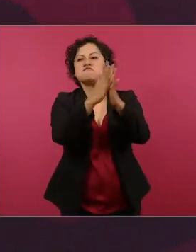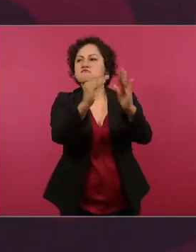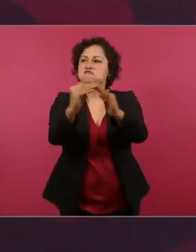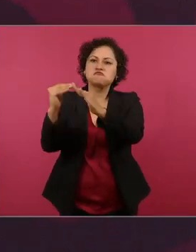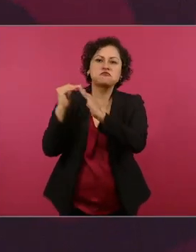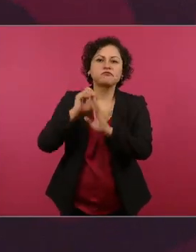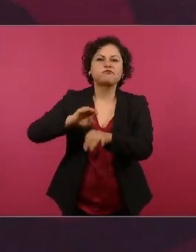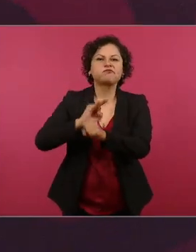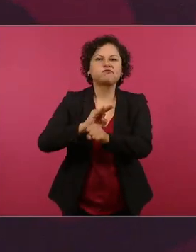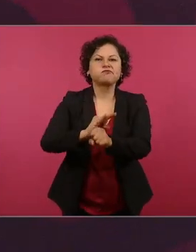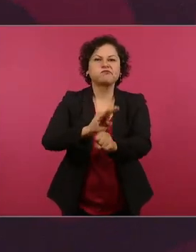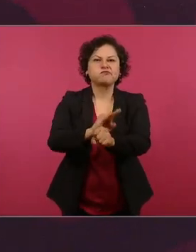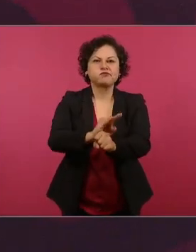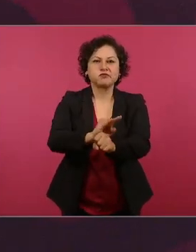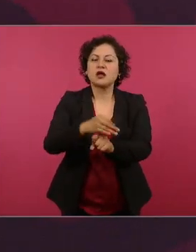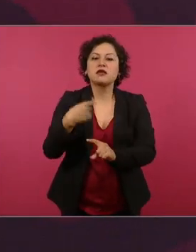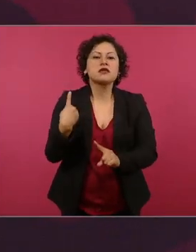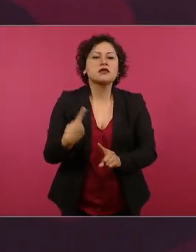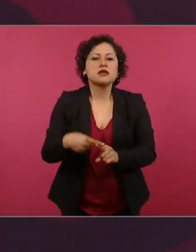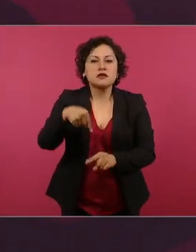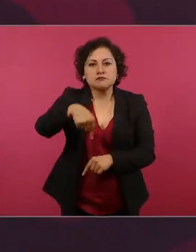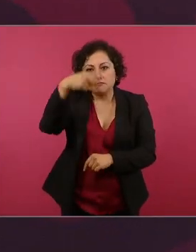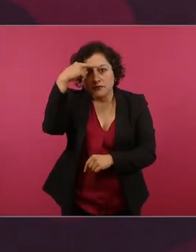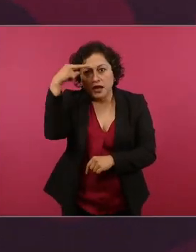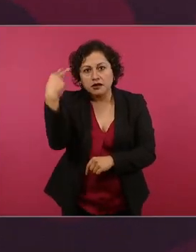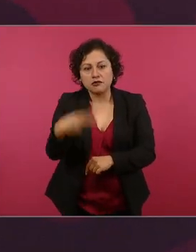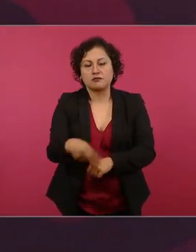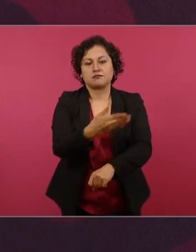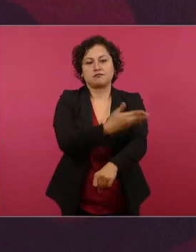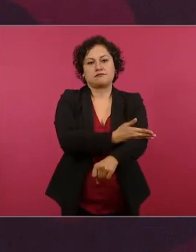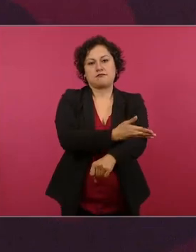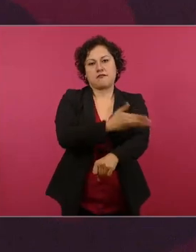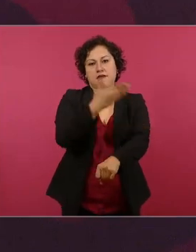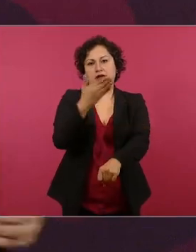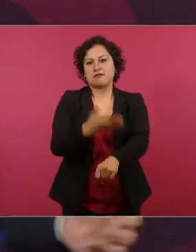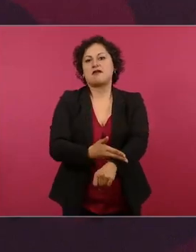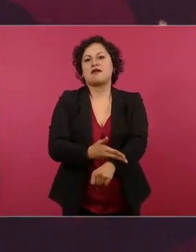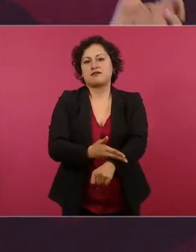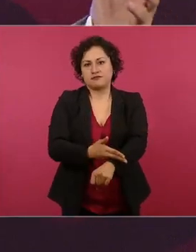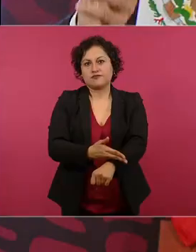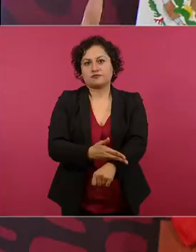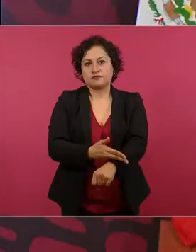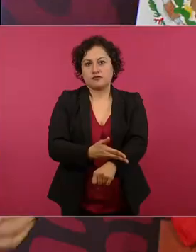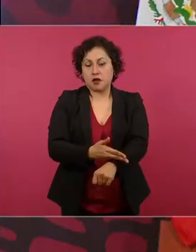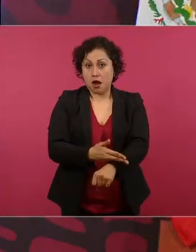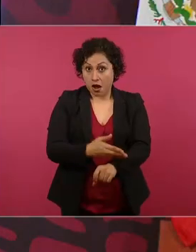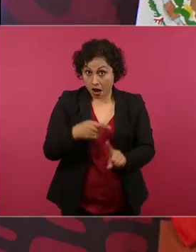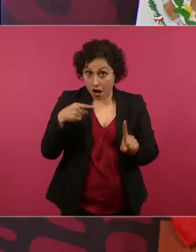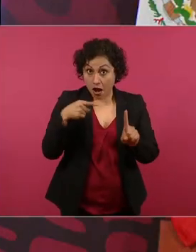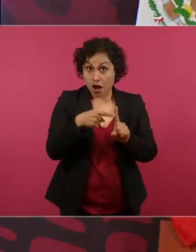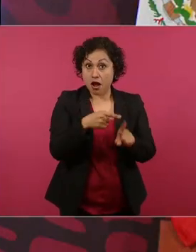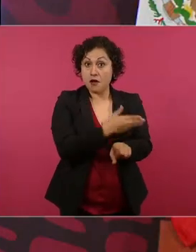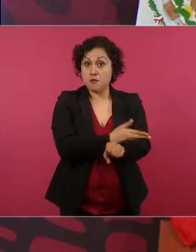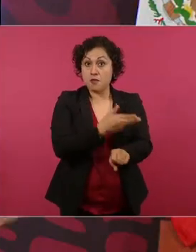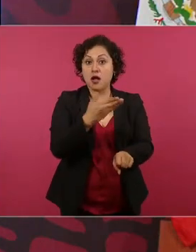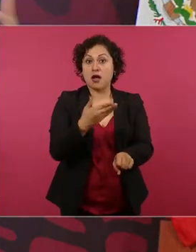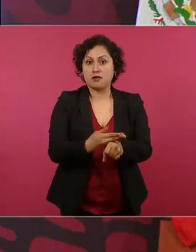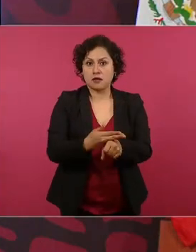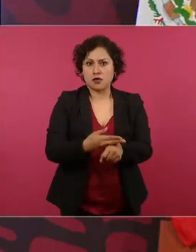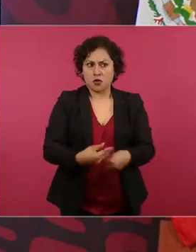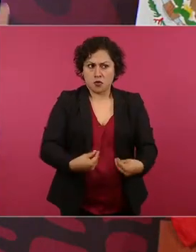historia, Francisco I. Madero, que era hacendado,